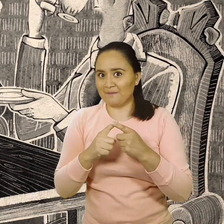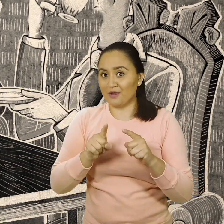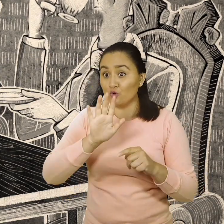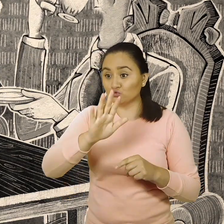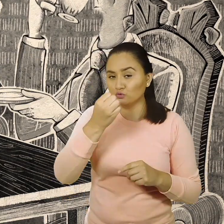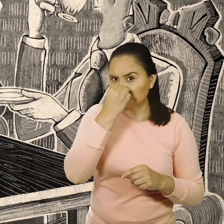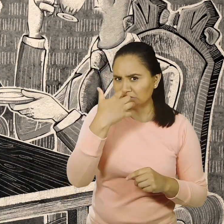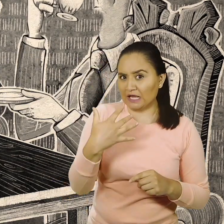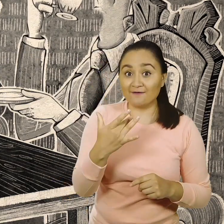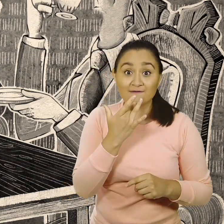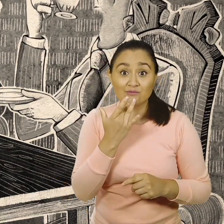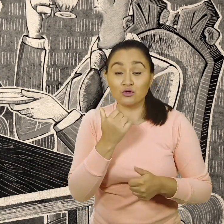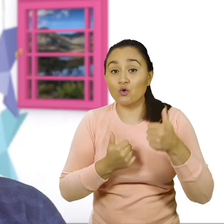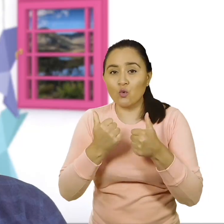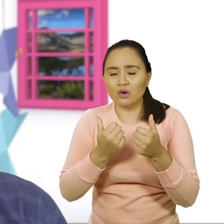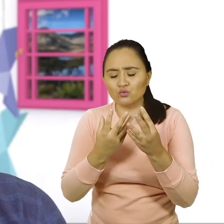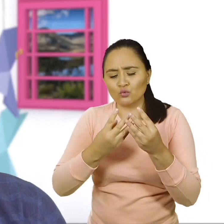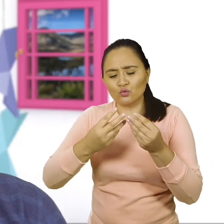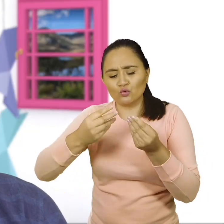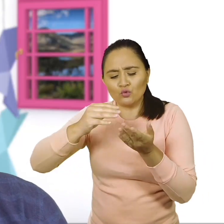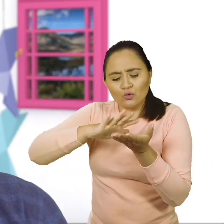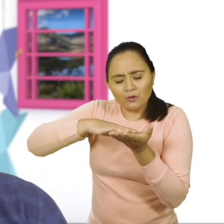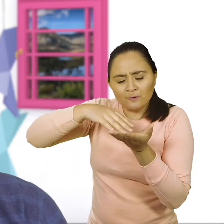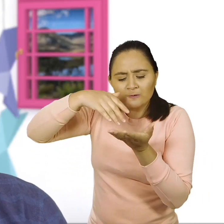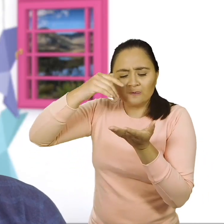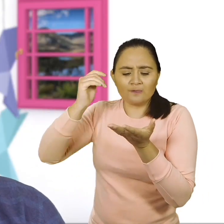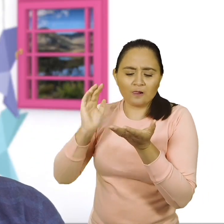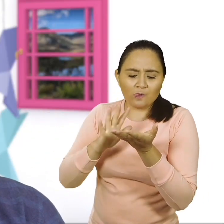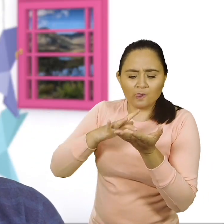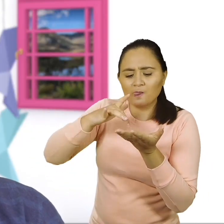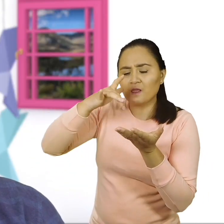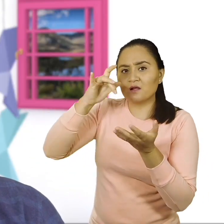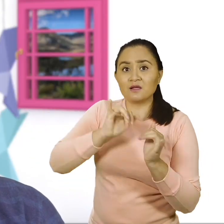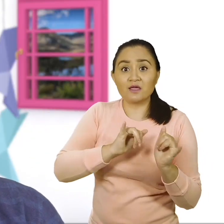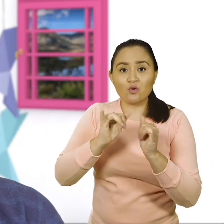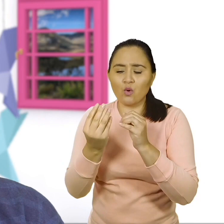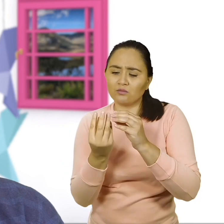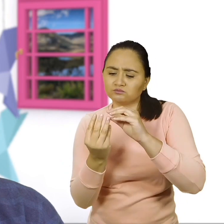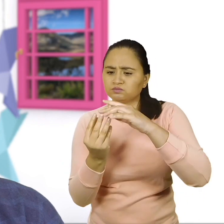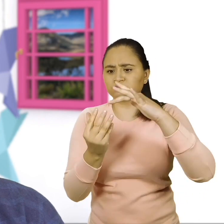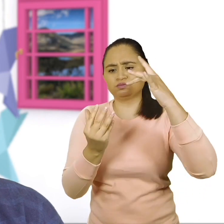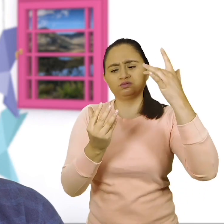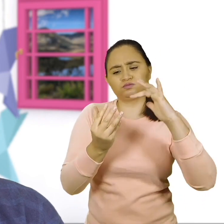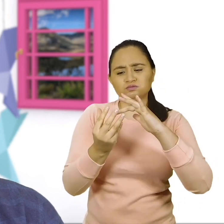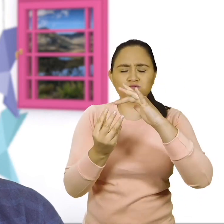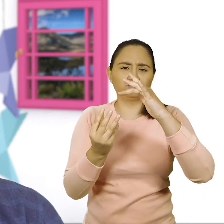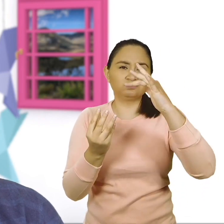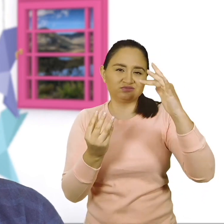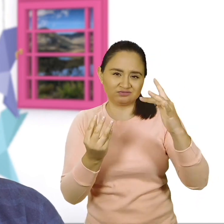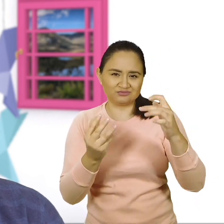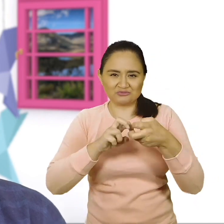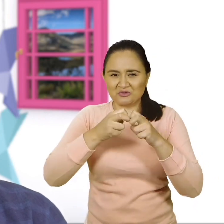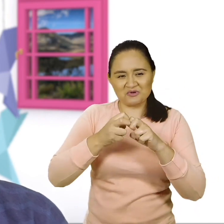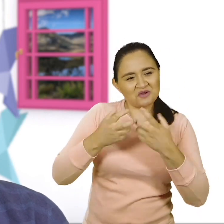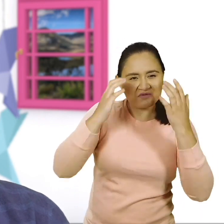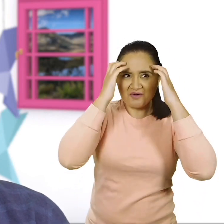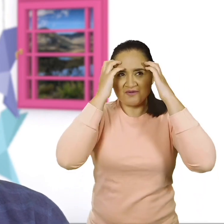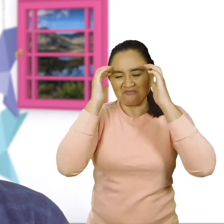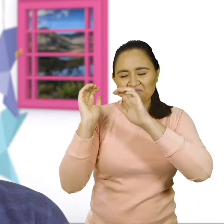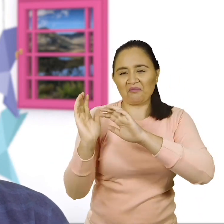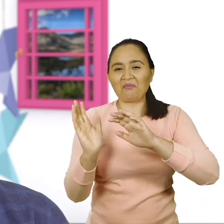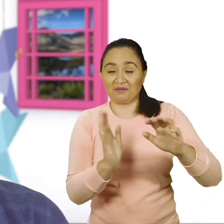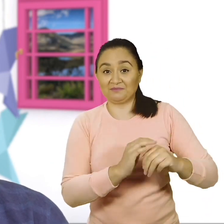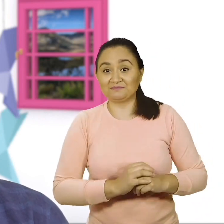cuando encuentra sangre liviana, como si estuviera ante un brillante rubí que ha sobrevivido en medio de problemas y